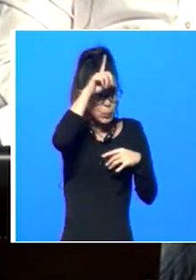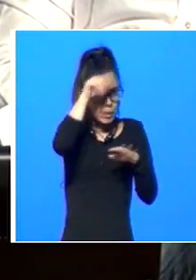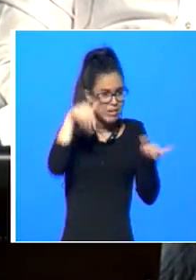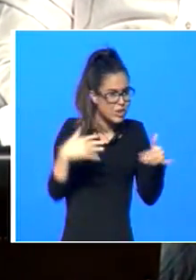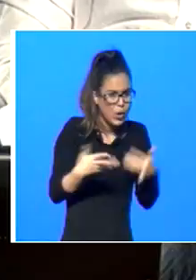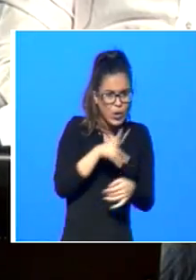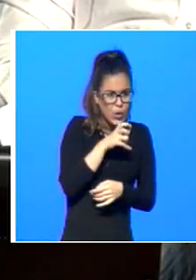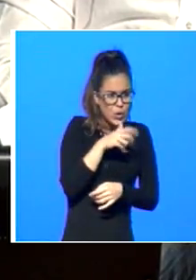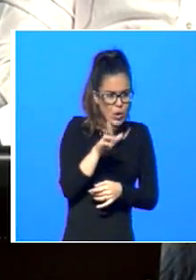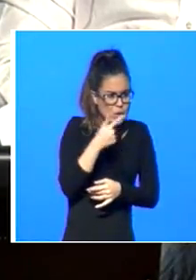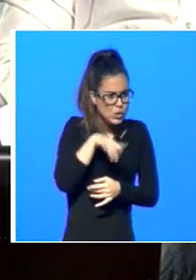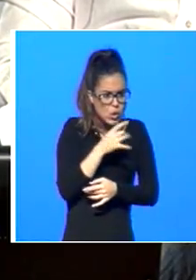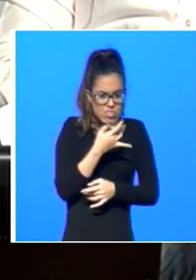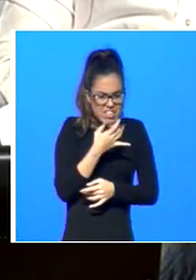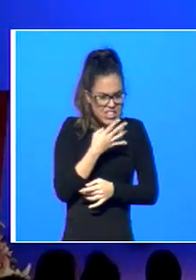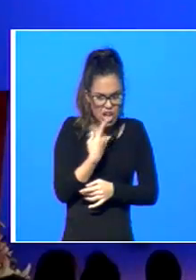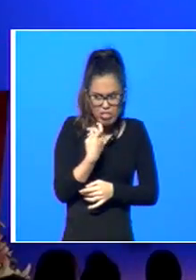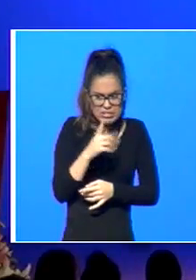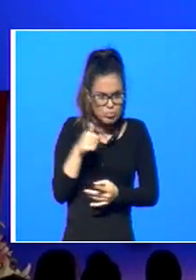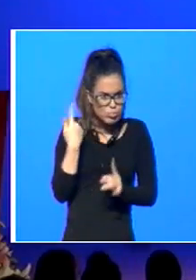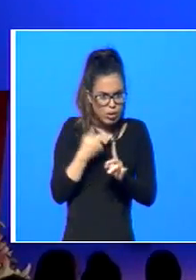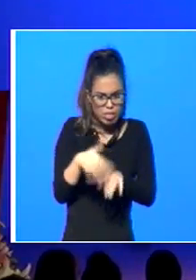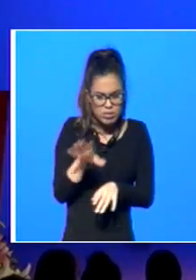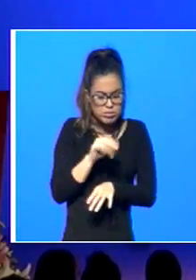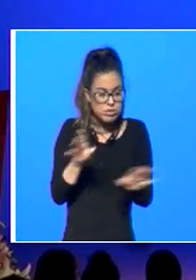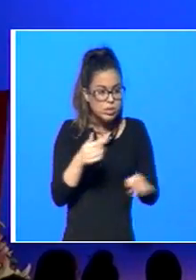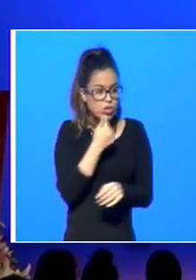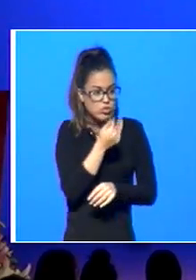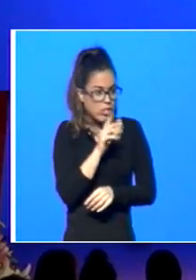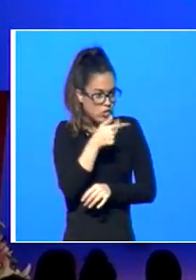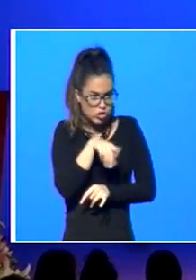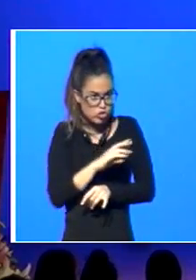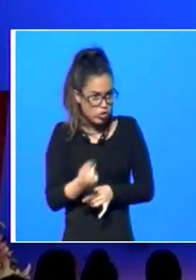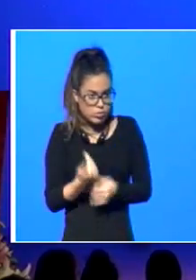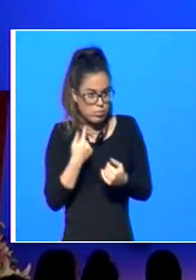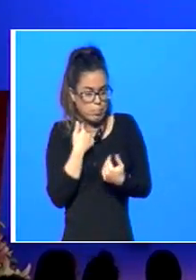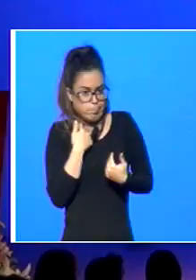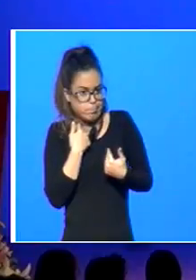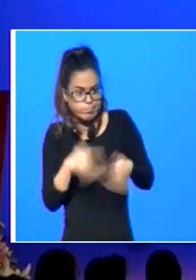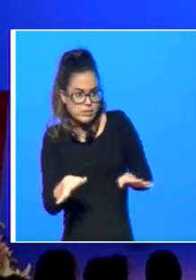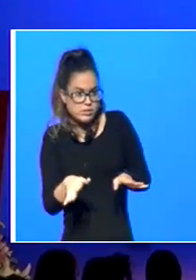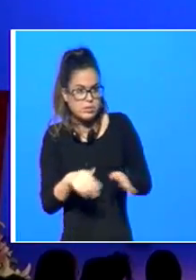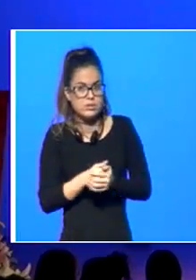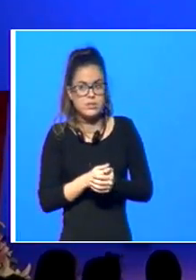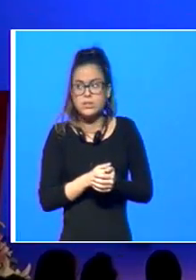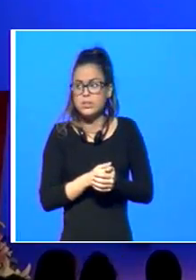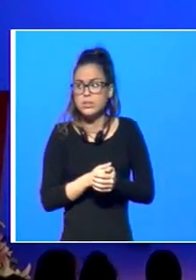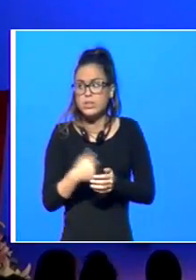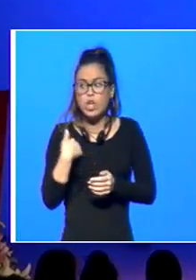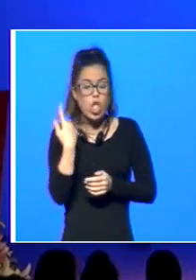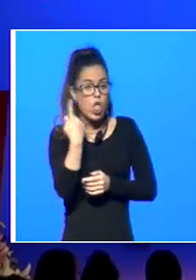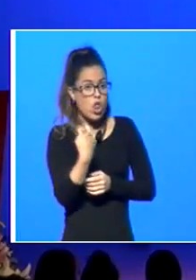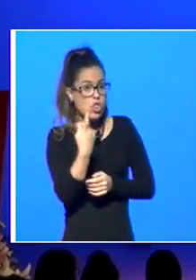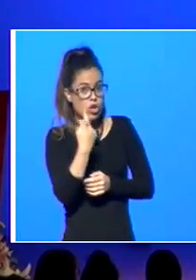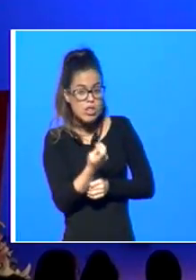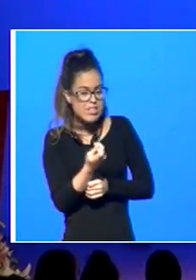glosario, algo que entendamos. Porque os digo de verdad que nos perdemos totalmente. Yo he necesitado años para